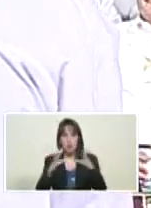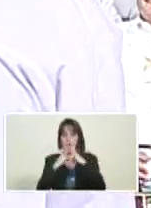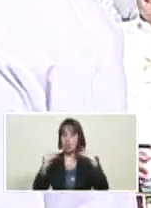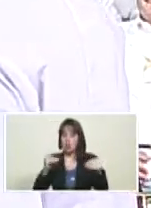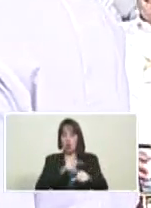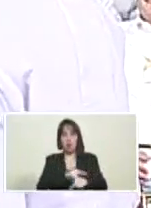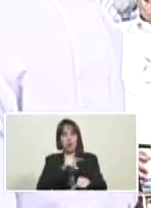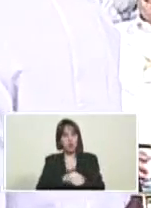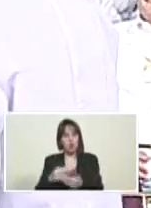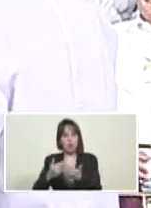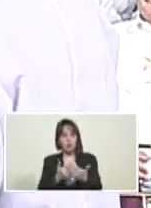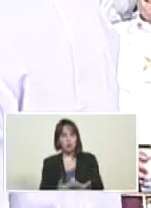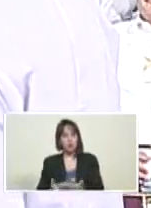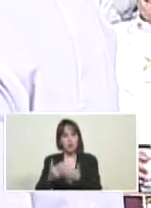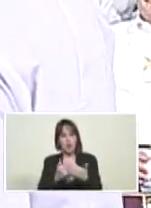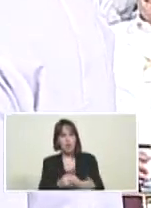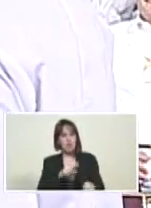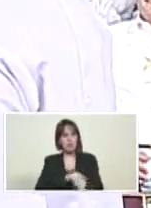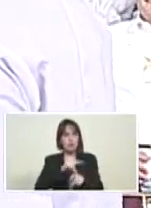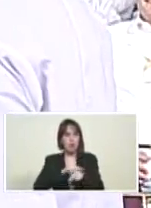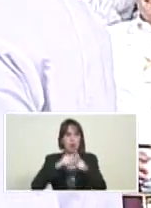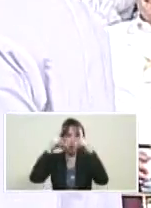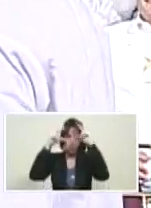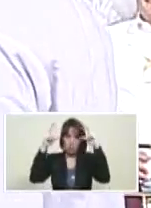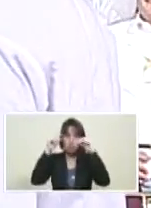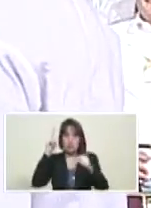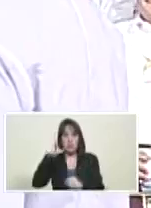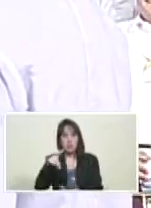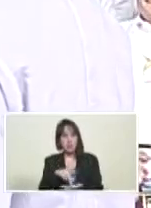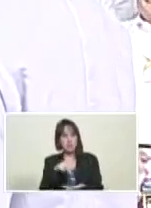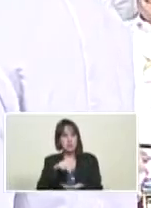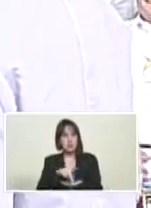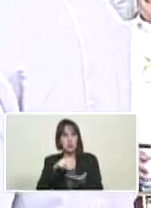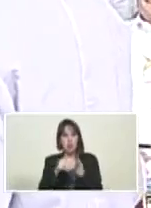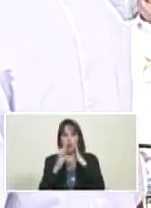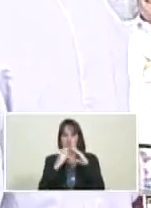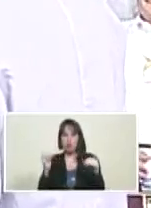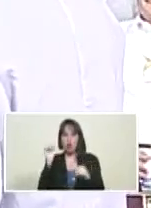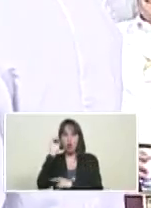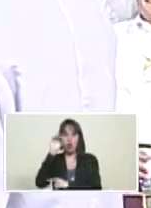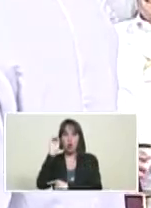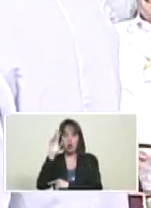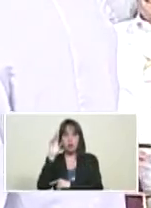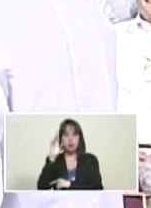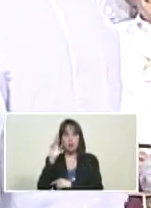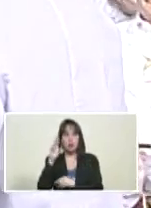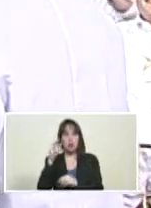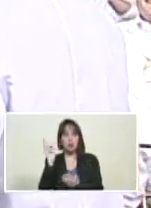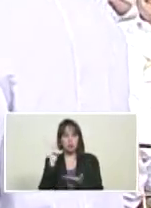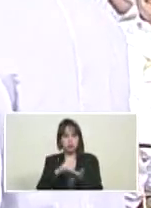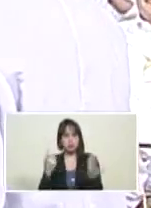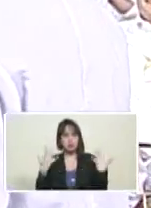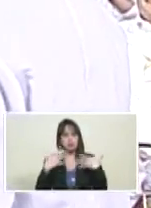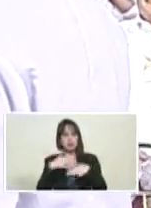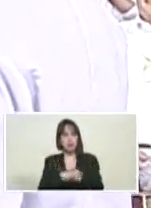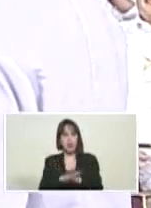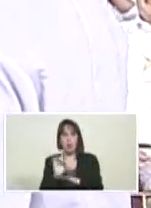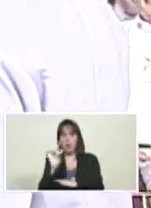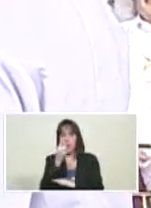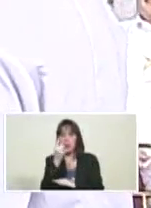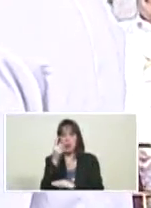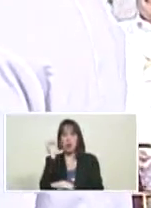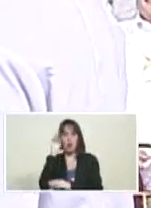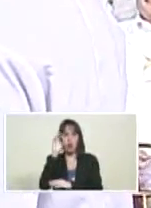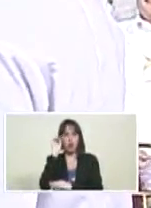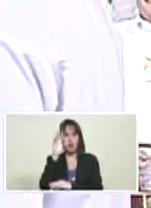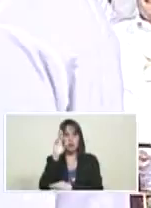médicos, a todos esos estudiantes, a enfermeras que también participaron en los congresos regionales y que también son parte de este primer Congreso